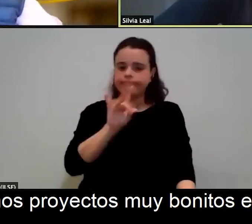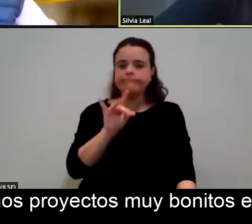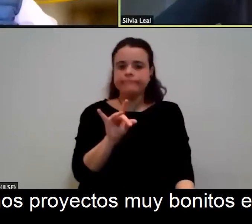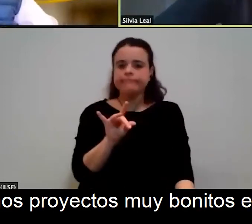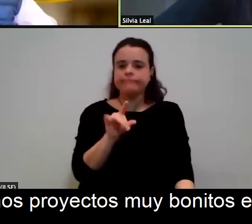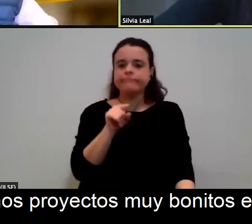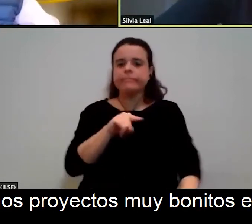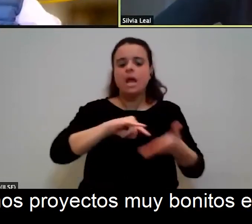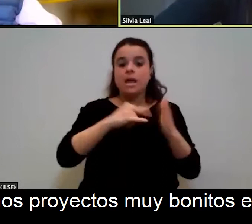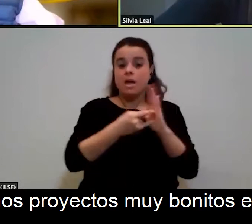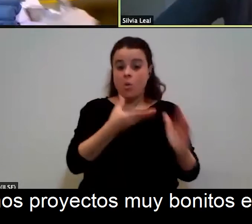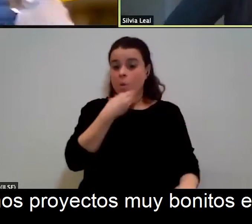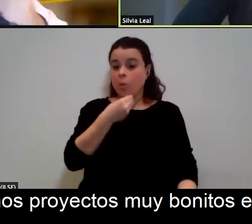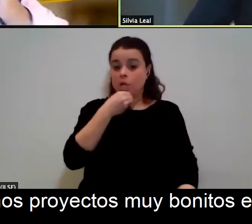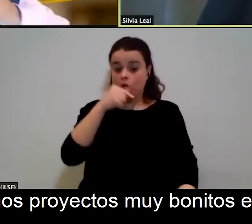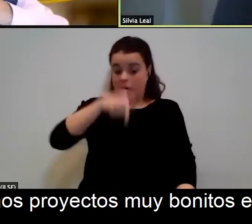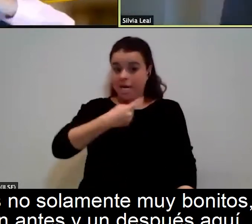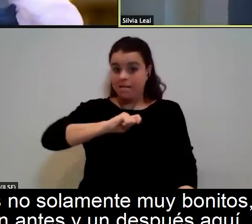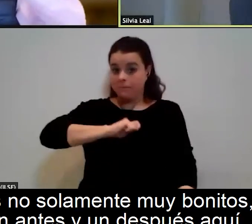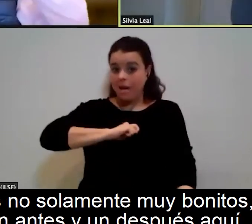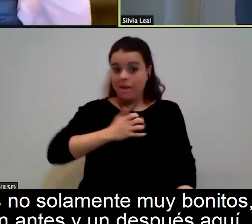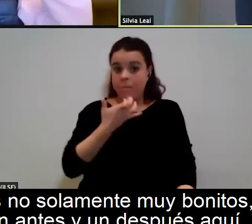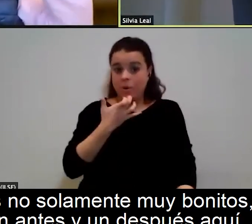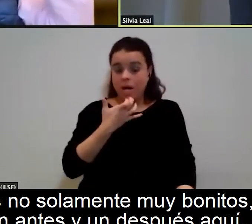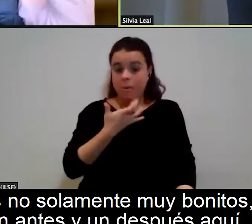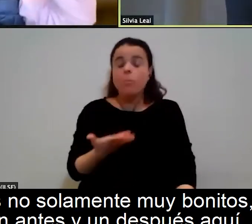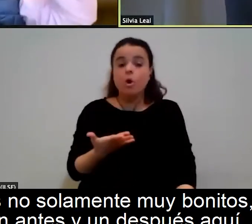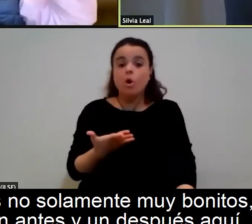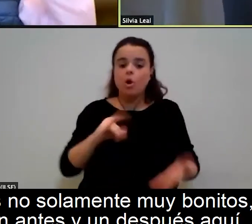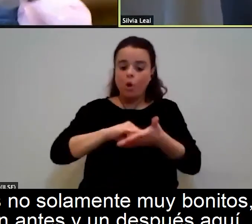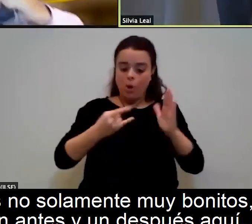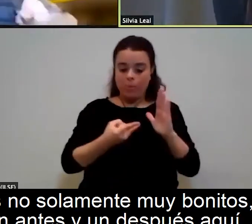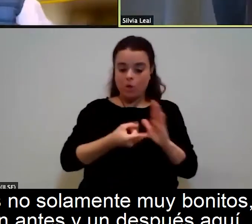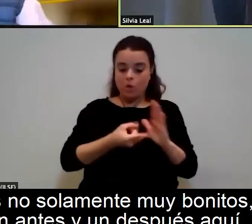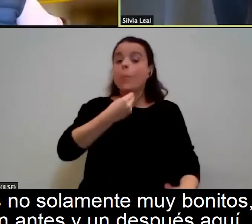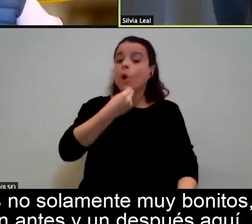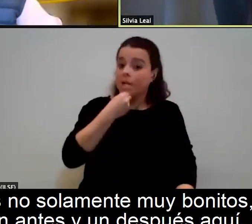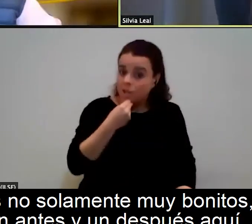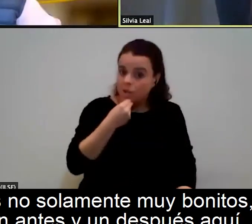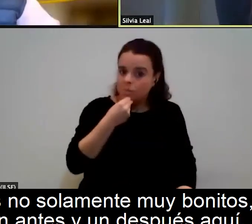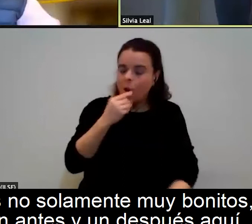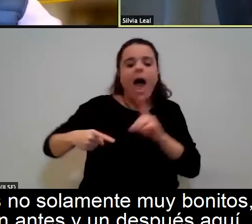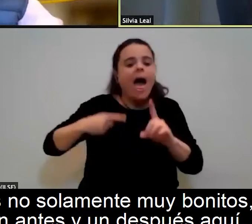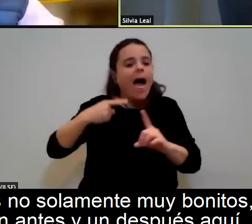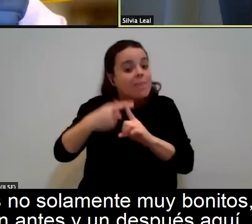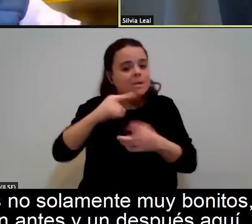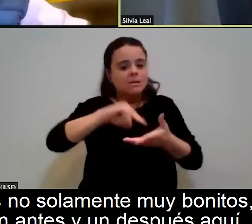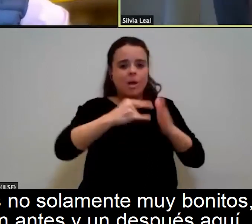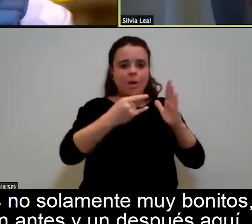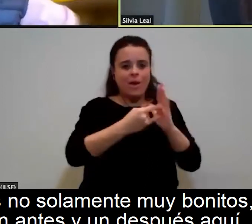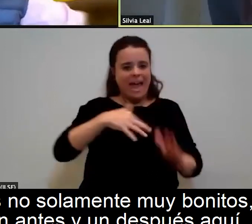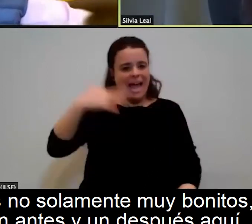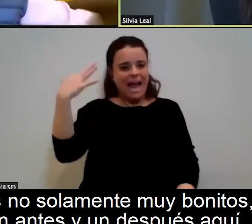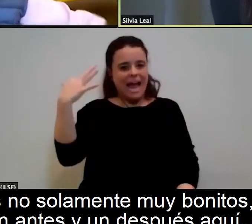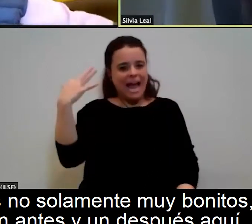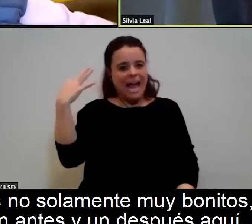muy bonitos en España. De hecho, bueno, tenemos proyectos no solamente muy bonitos, sino que han sido capaces de, vamos, de marcar un